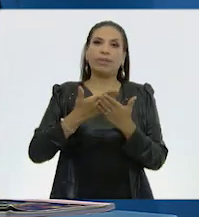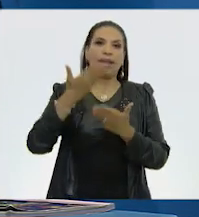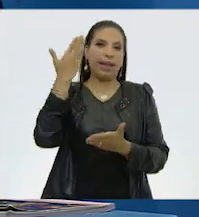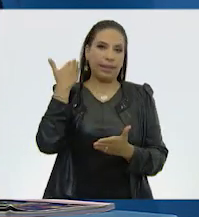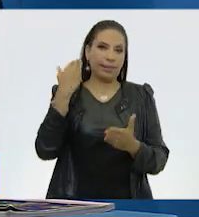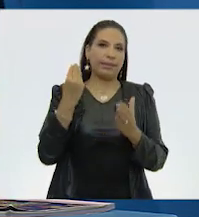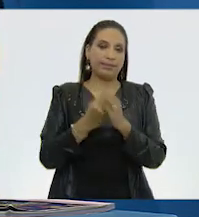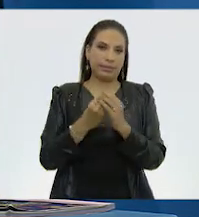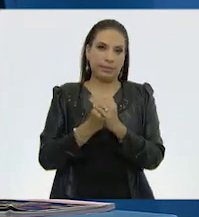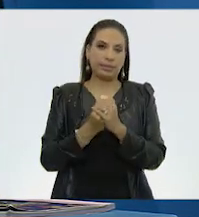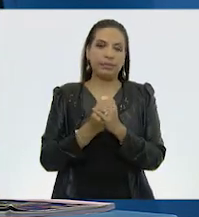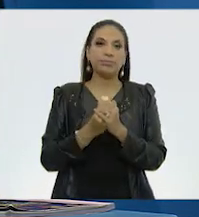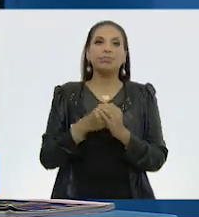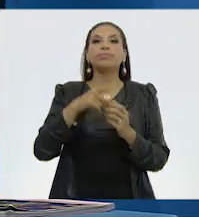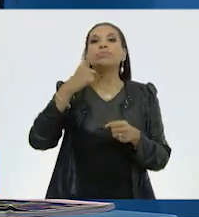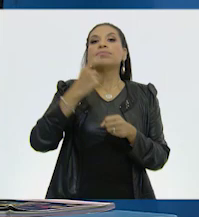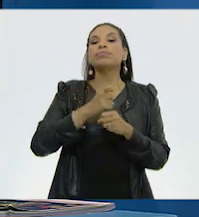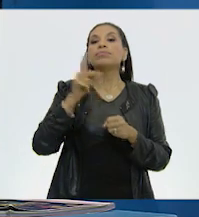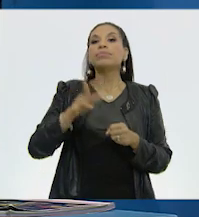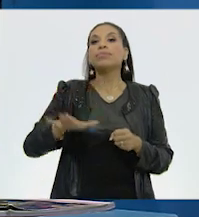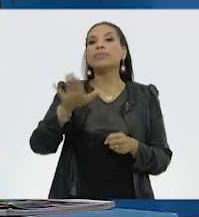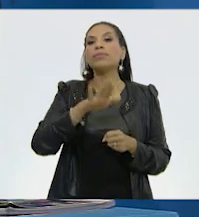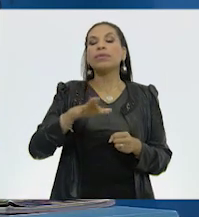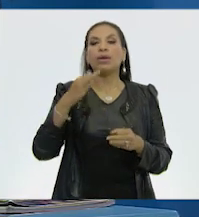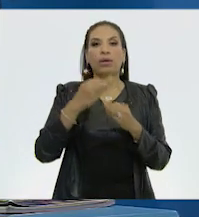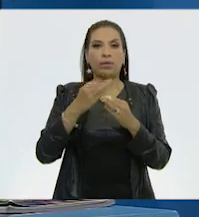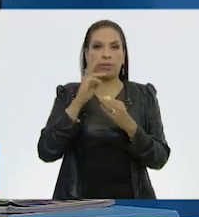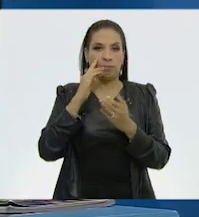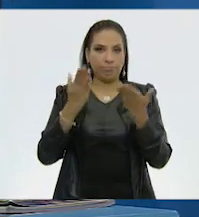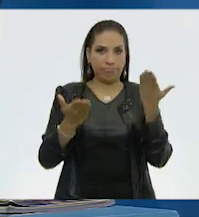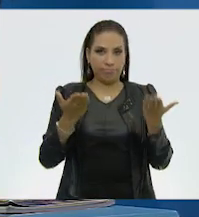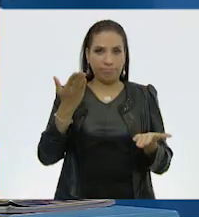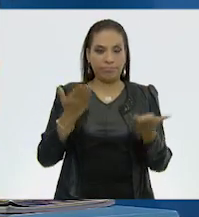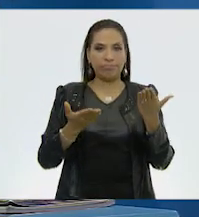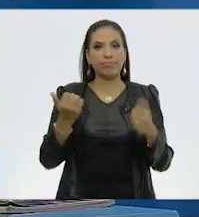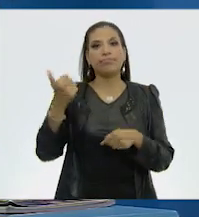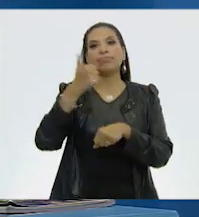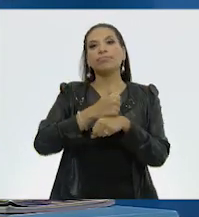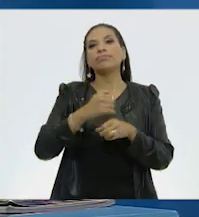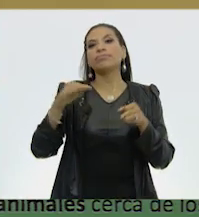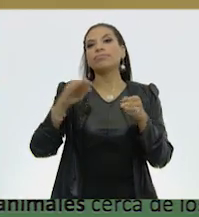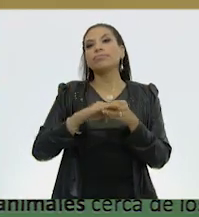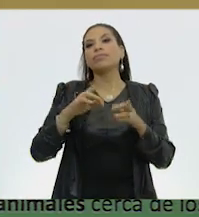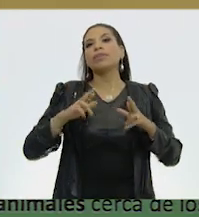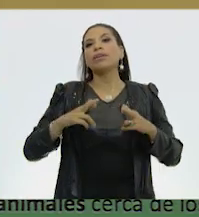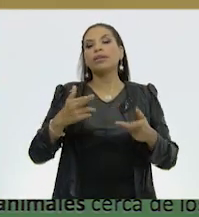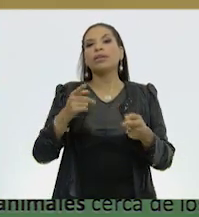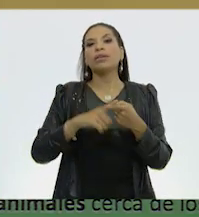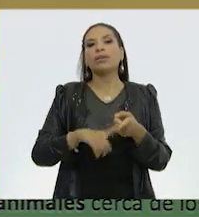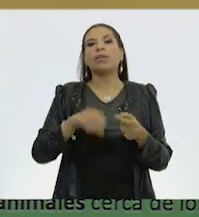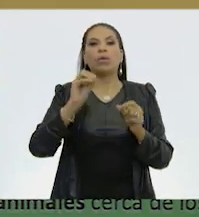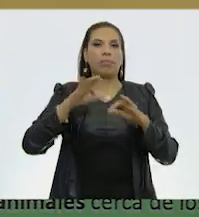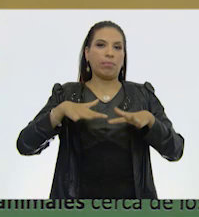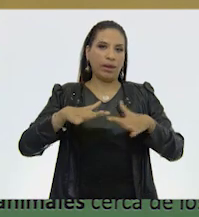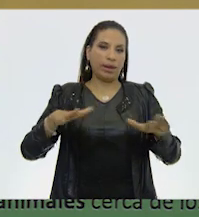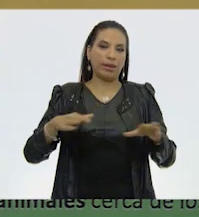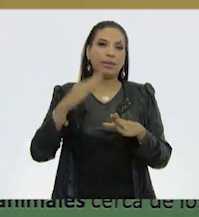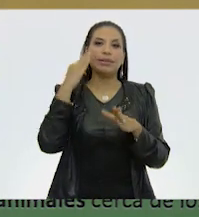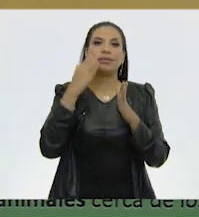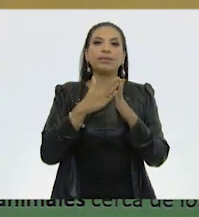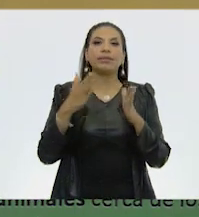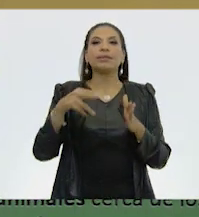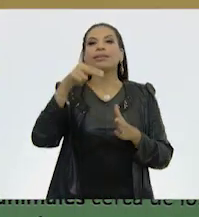la clase anterior, que los primeros pueblos que estamos comparando se asentaron cerca de ríos o mares en el periodo